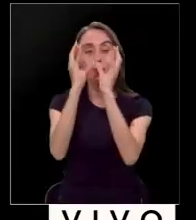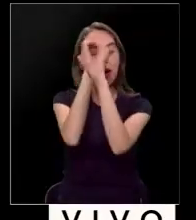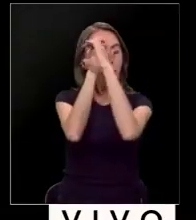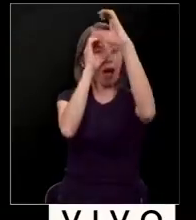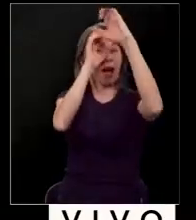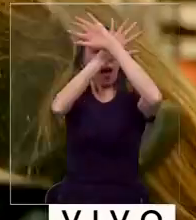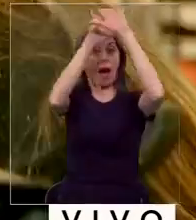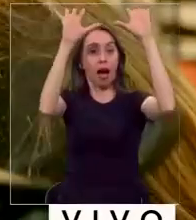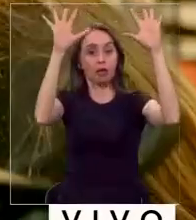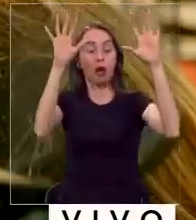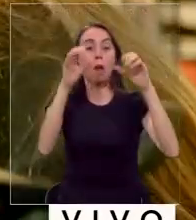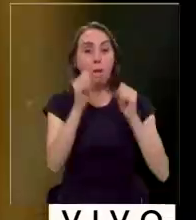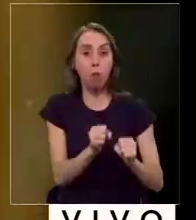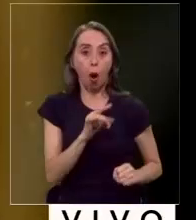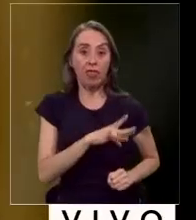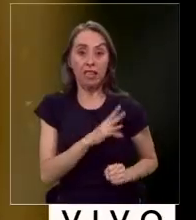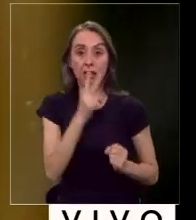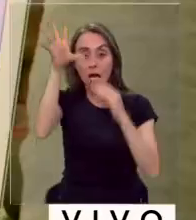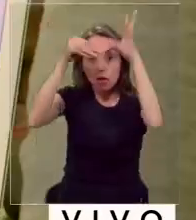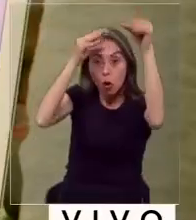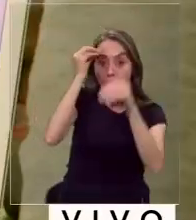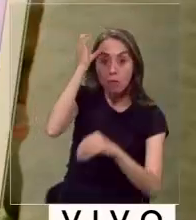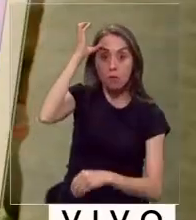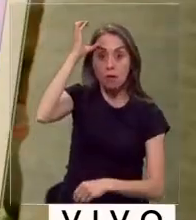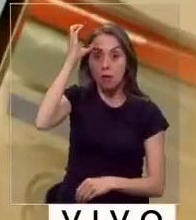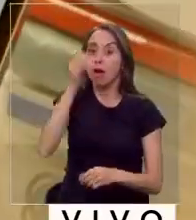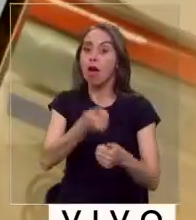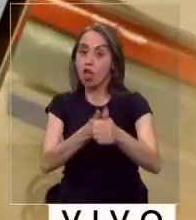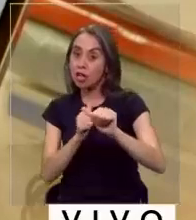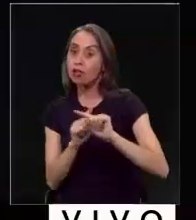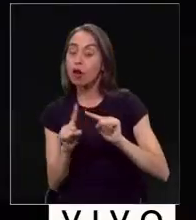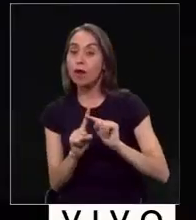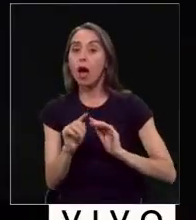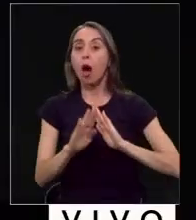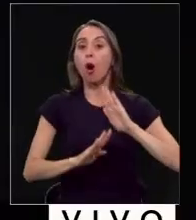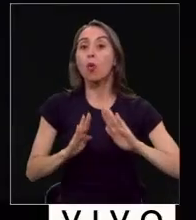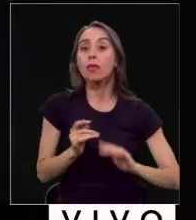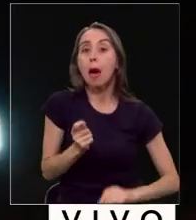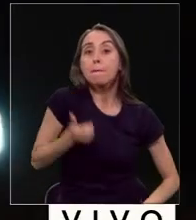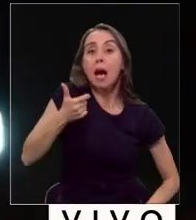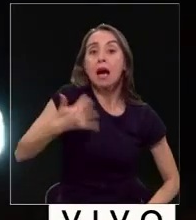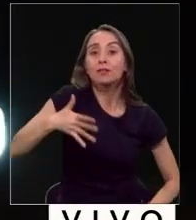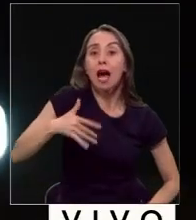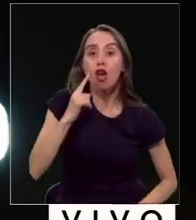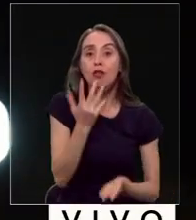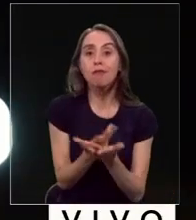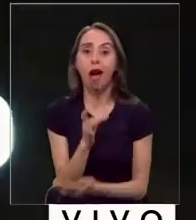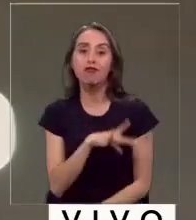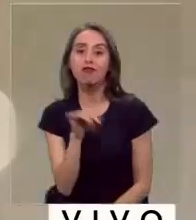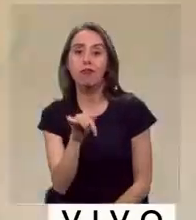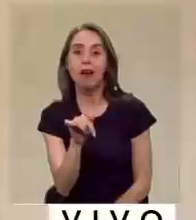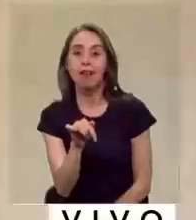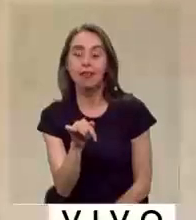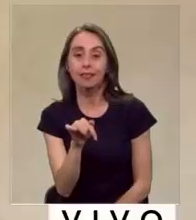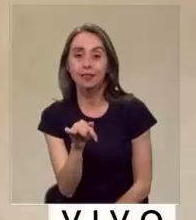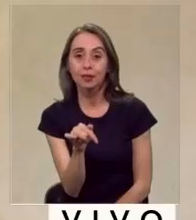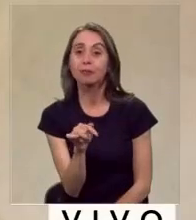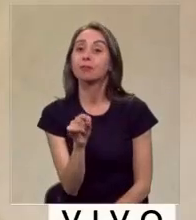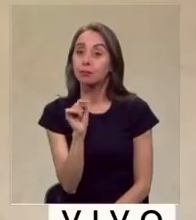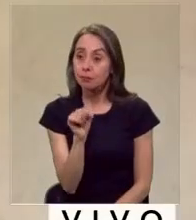con potencial chileno que también afronta otro importante reto, el de cuidar el mayor tesoro con el que cuenta el país.